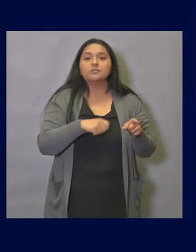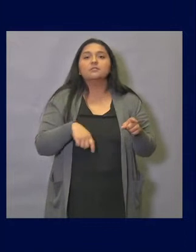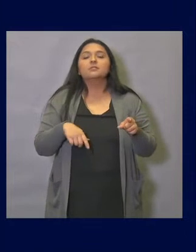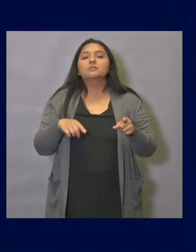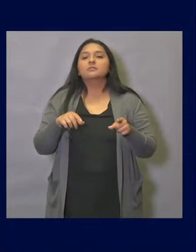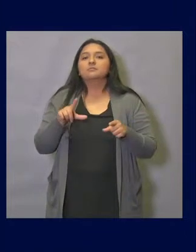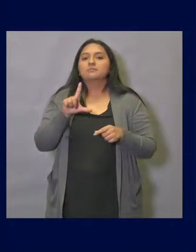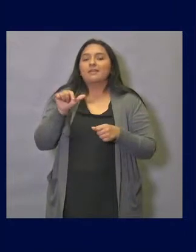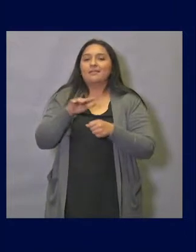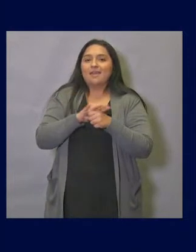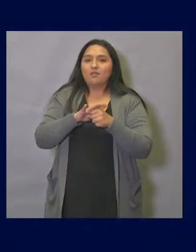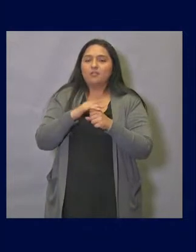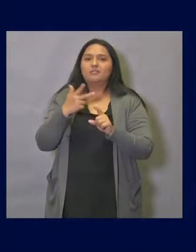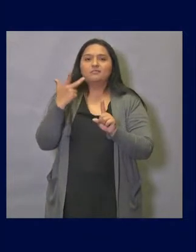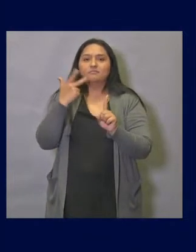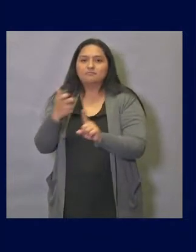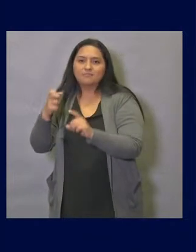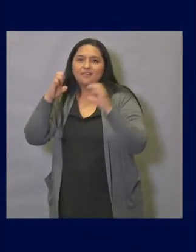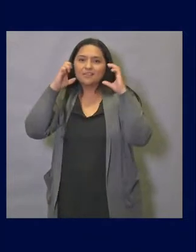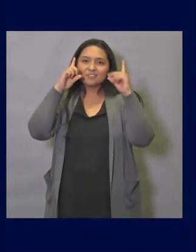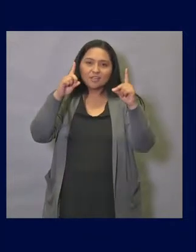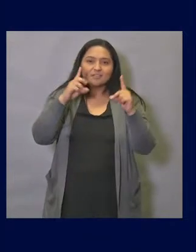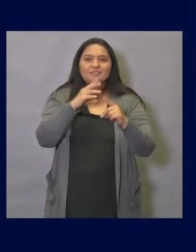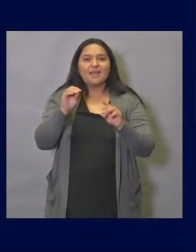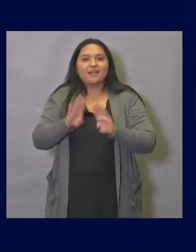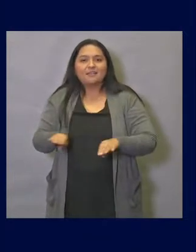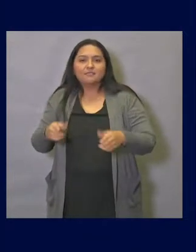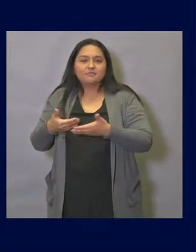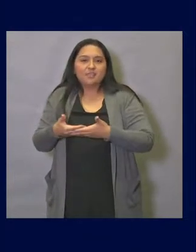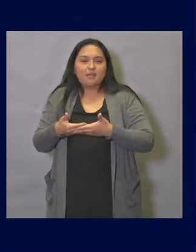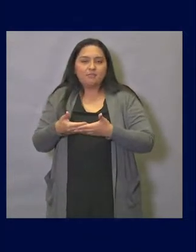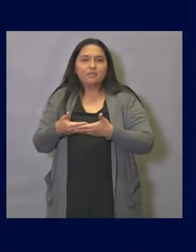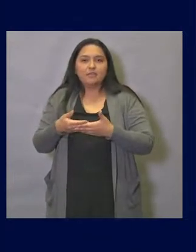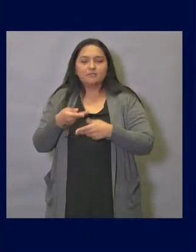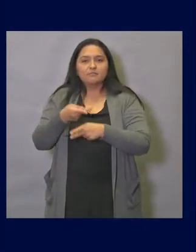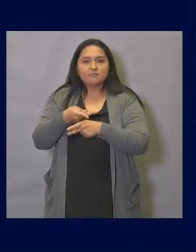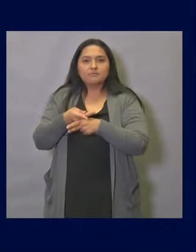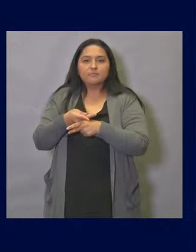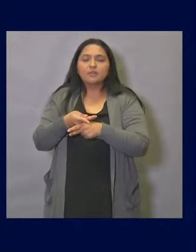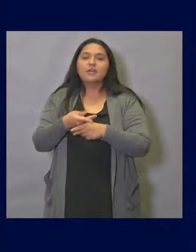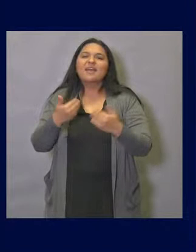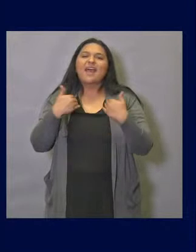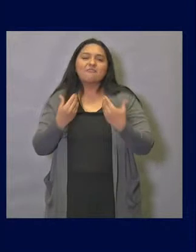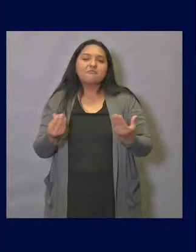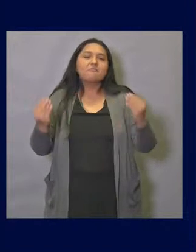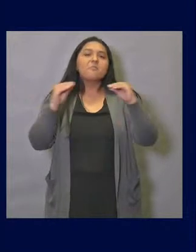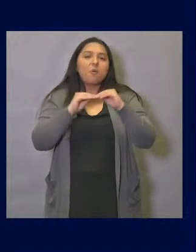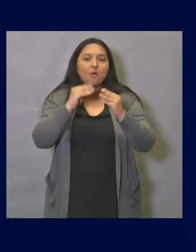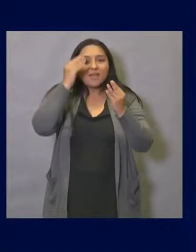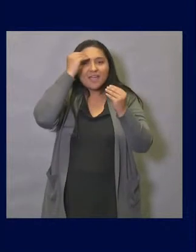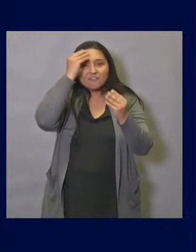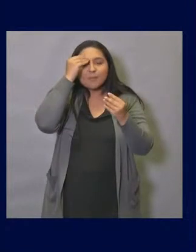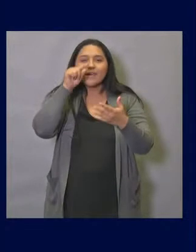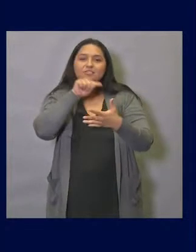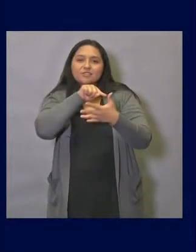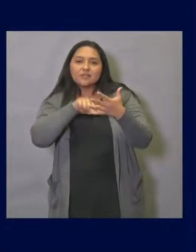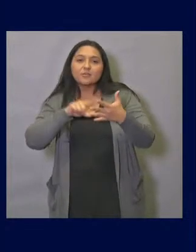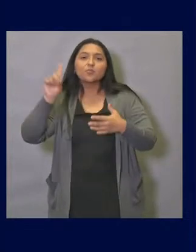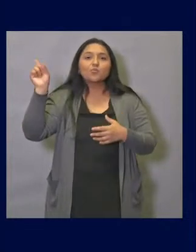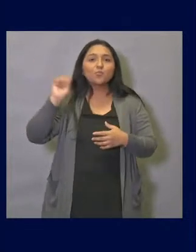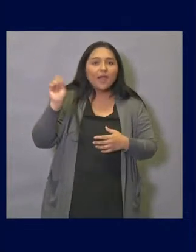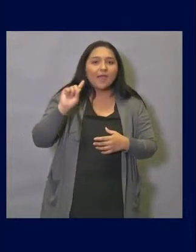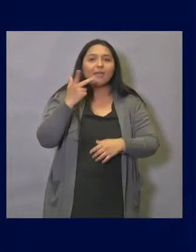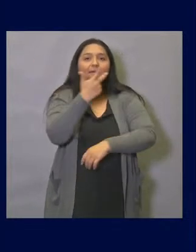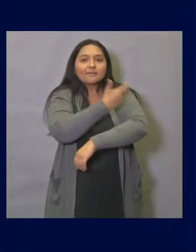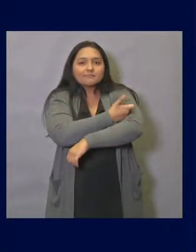a los trabajadores de educación y cuidado infantil. También se encuentra disponible información adicional sobre los sitios de vacunación